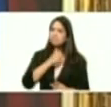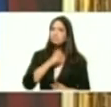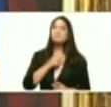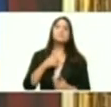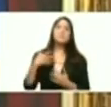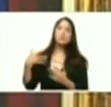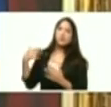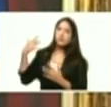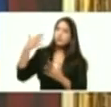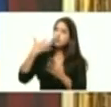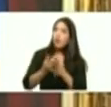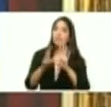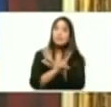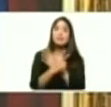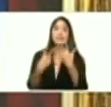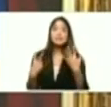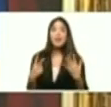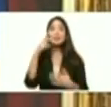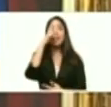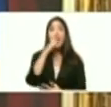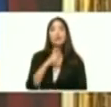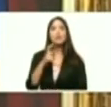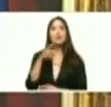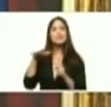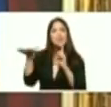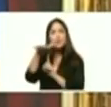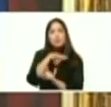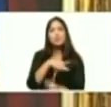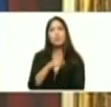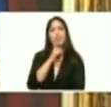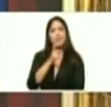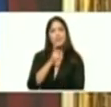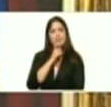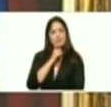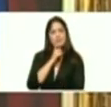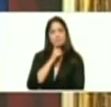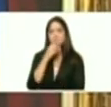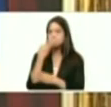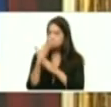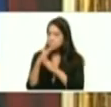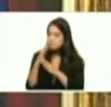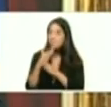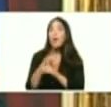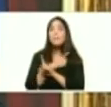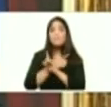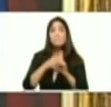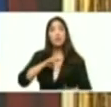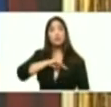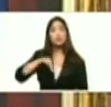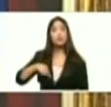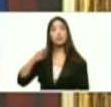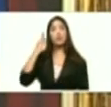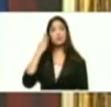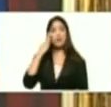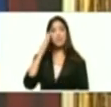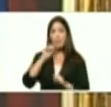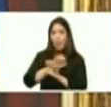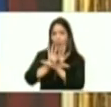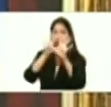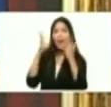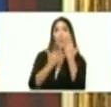afrontado durante 17 años, dificultades que nos toque, pero sabemos, muy claramente, por el proyecto,